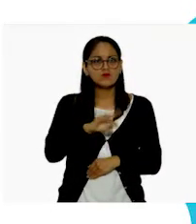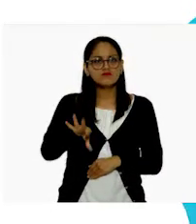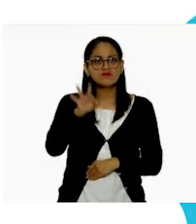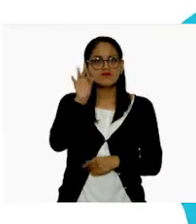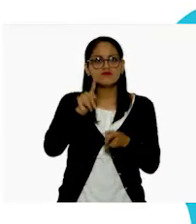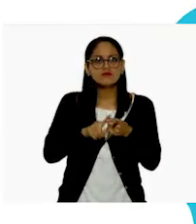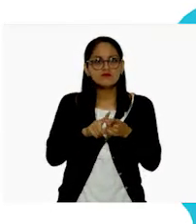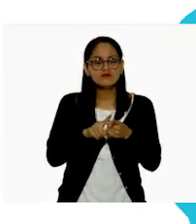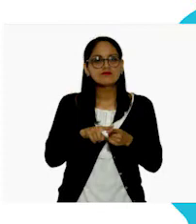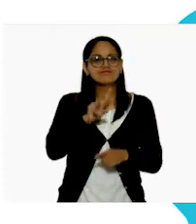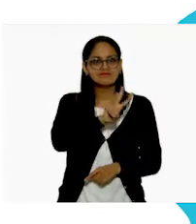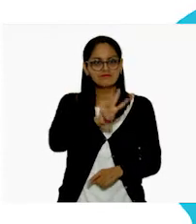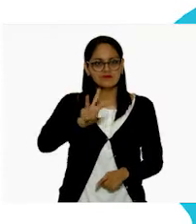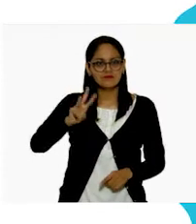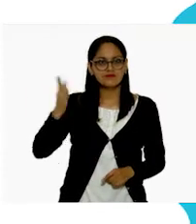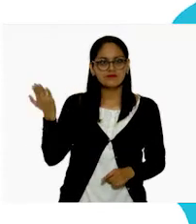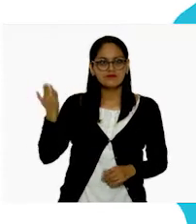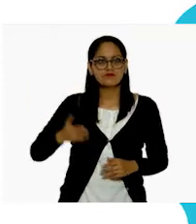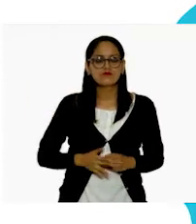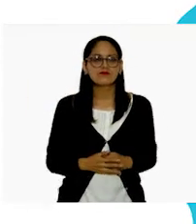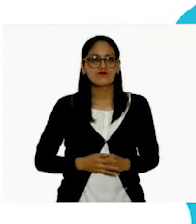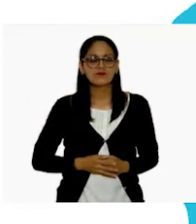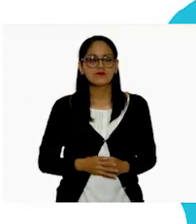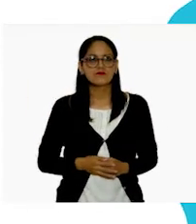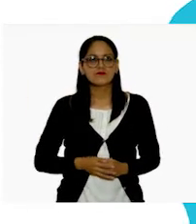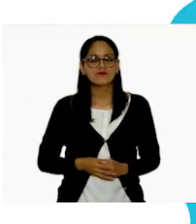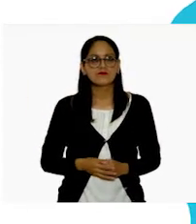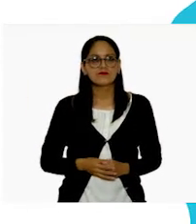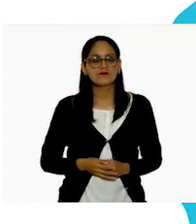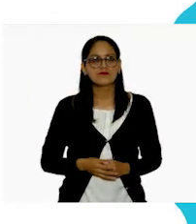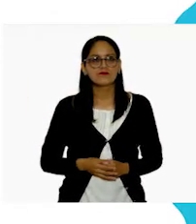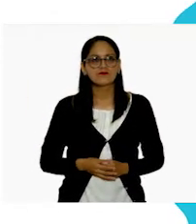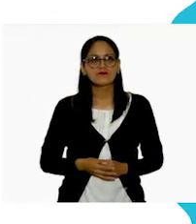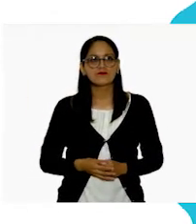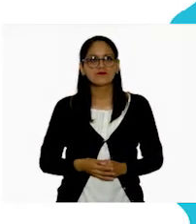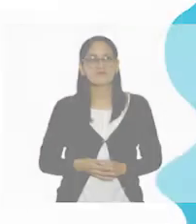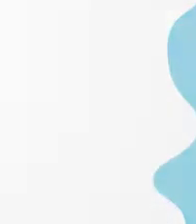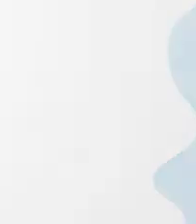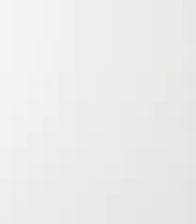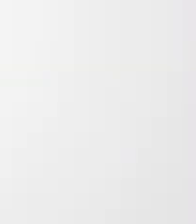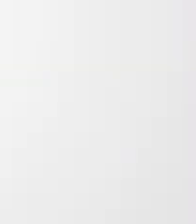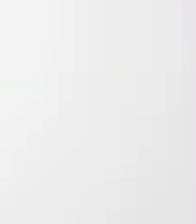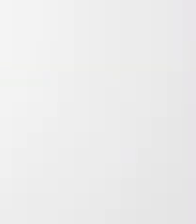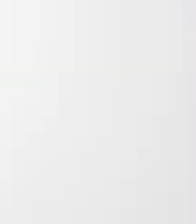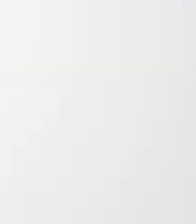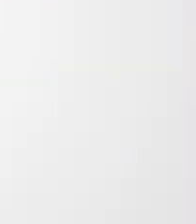aprendeencasa.cep.gov.mx.